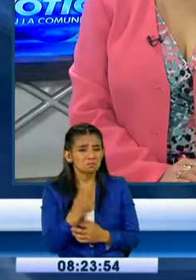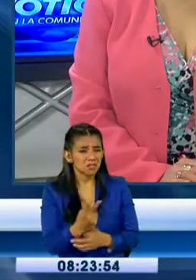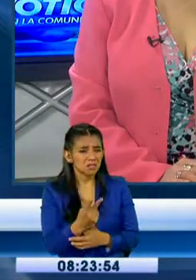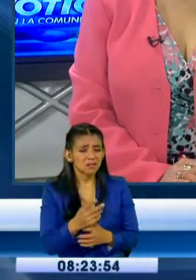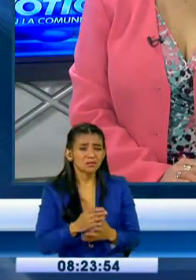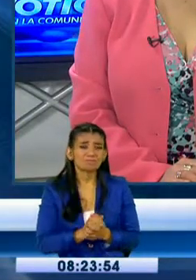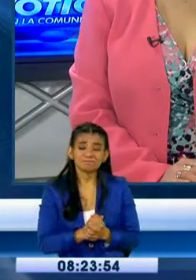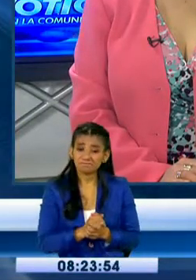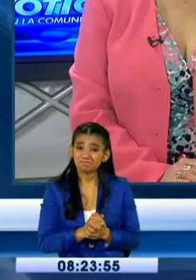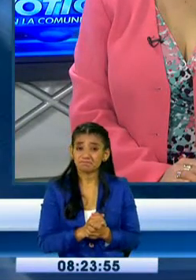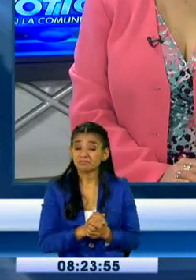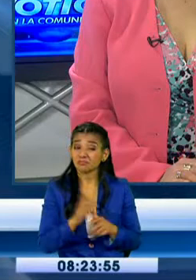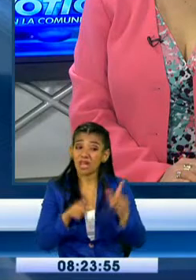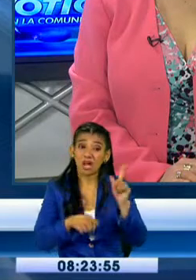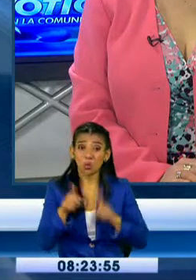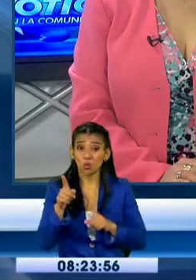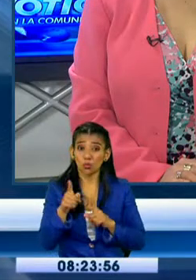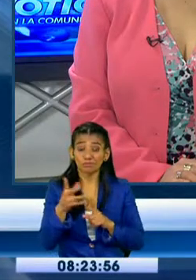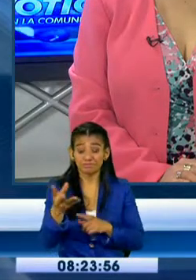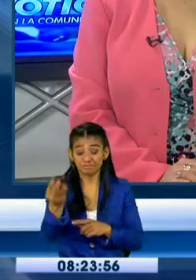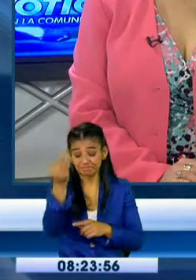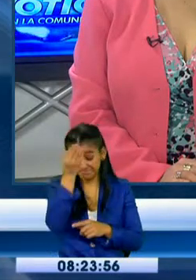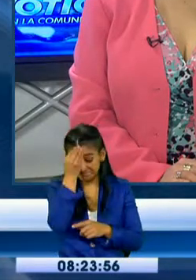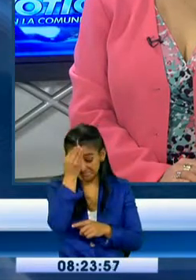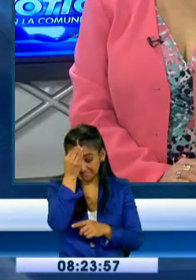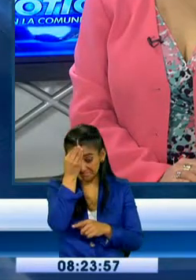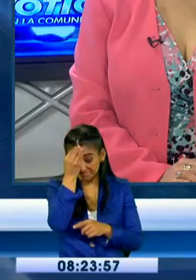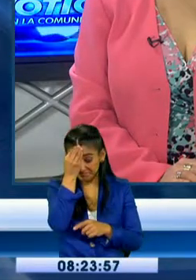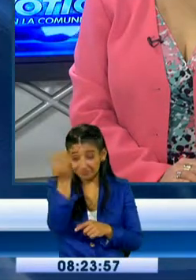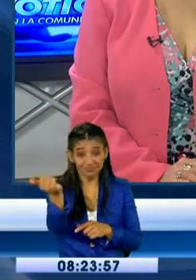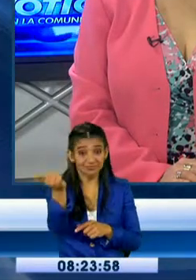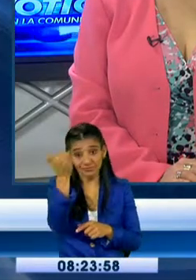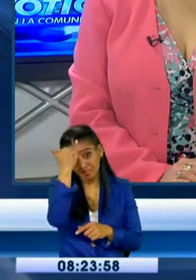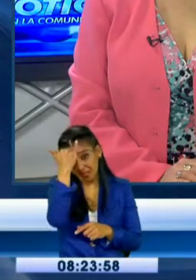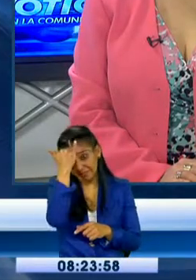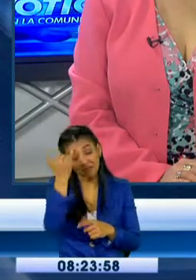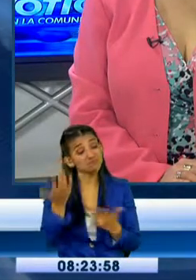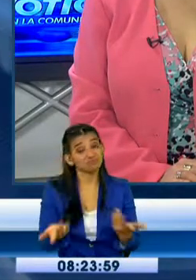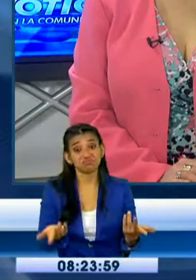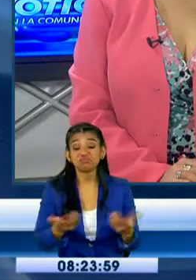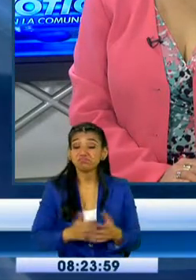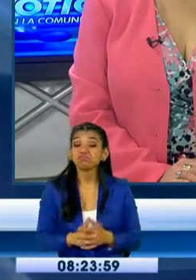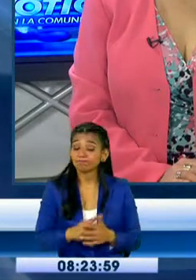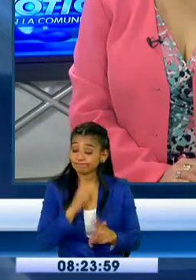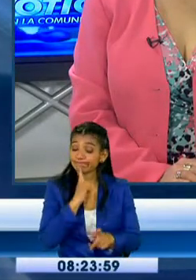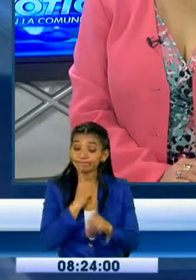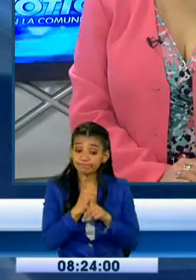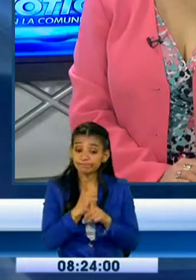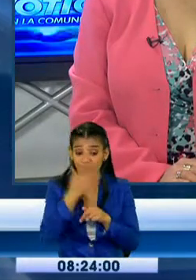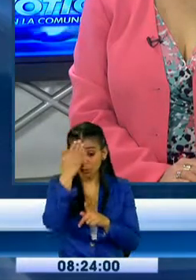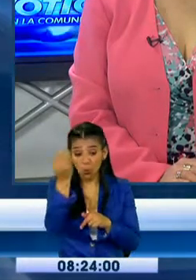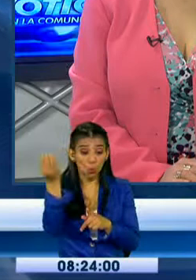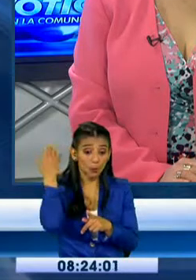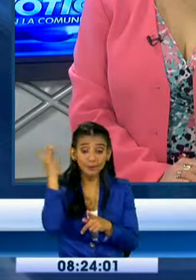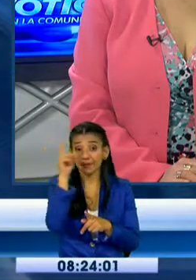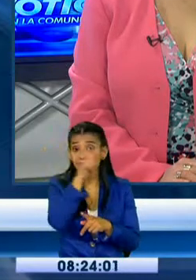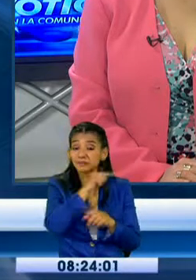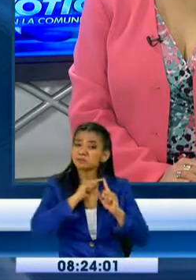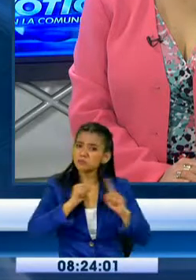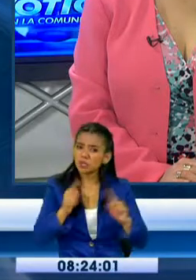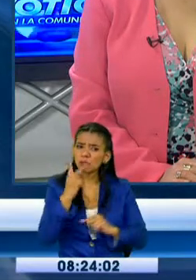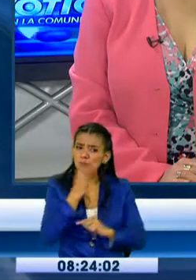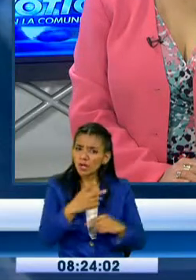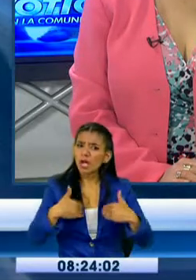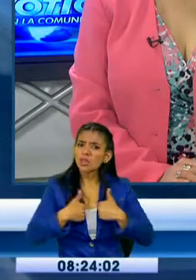escenas que se quedará por mucho tiempo en nuestra fotografía, dentro de nuestro cerebro. Pero también hemos visto cómo se lucha en favor